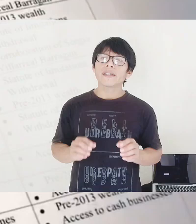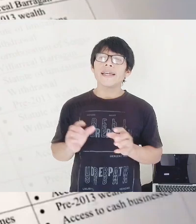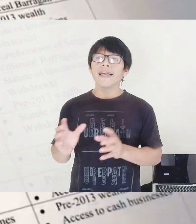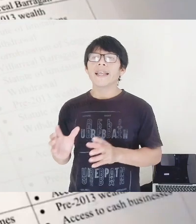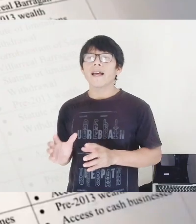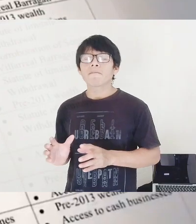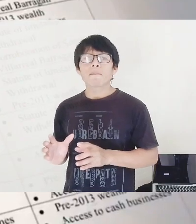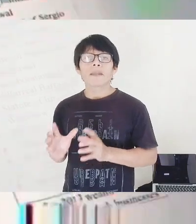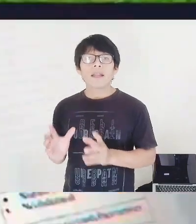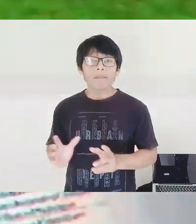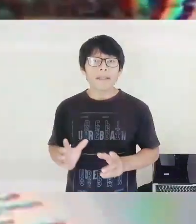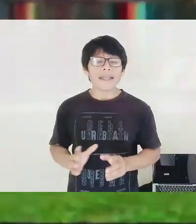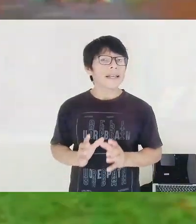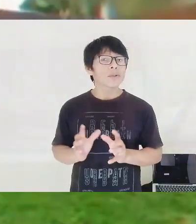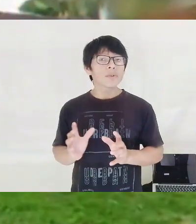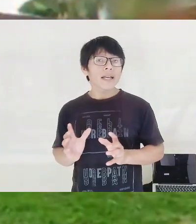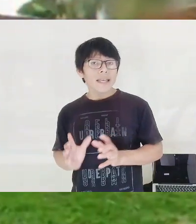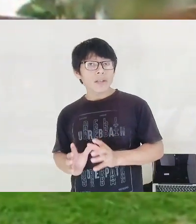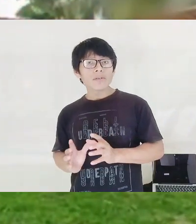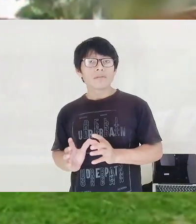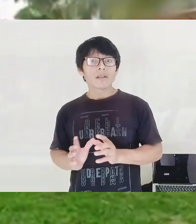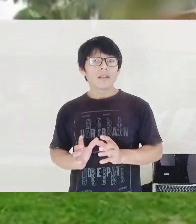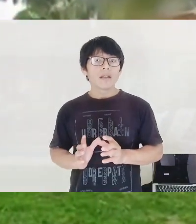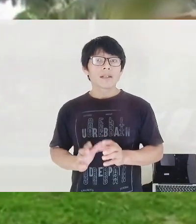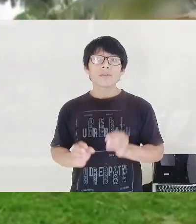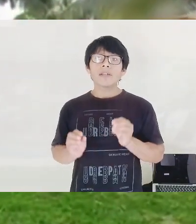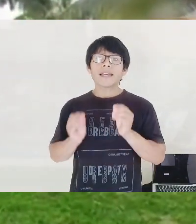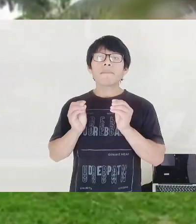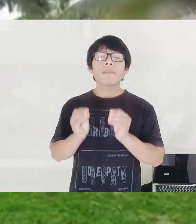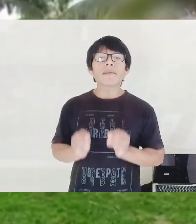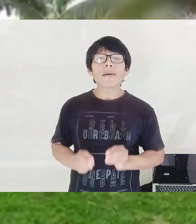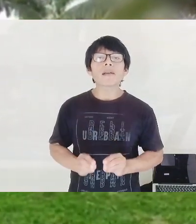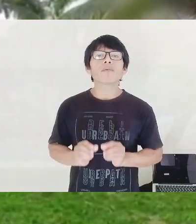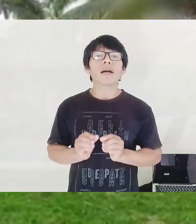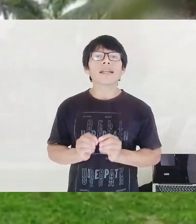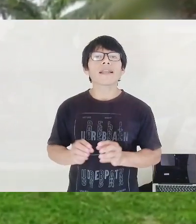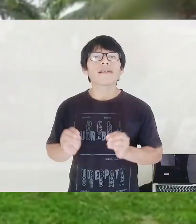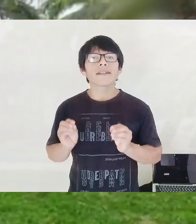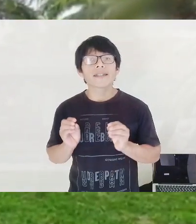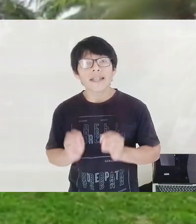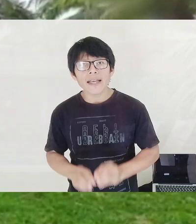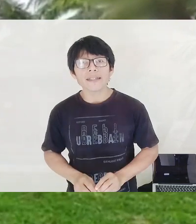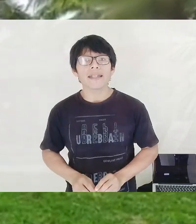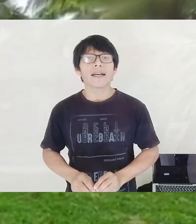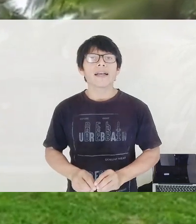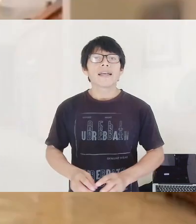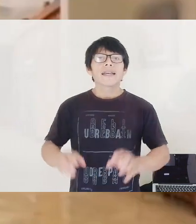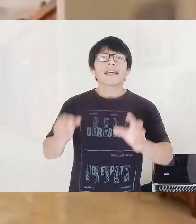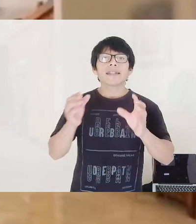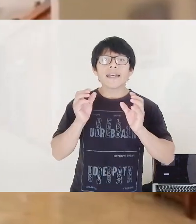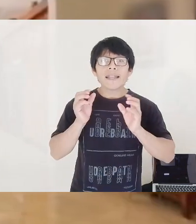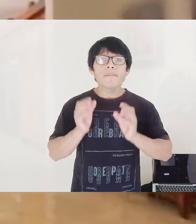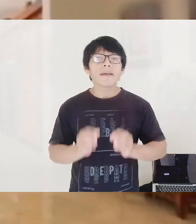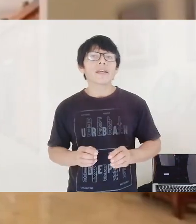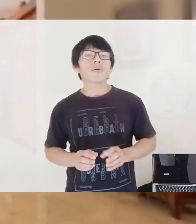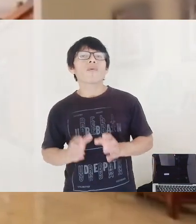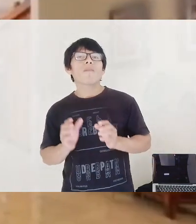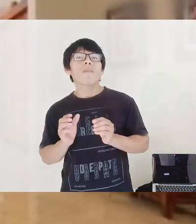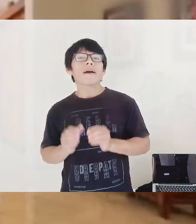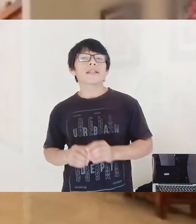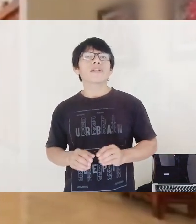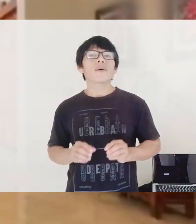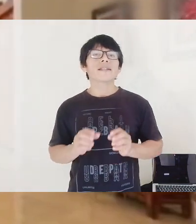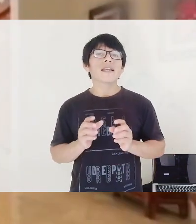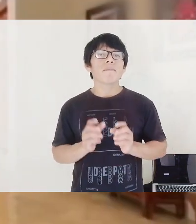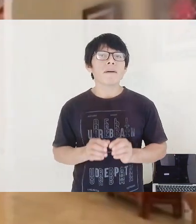más fuerte, era el PRI, y resulta que no. Resulta que en primer lugar, la desgracia que tiene México